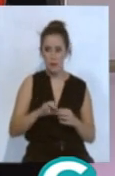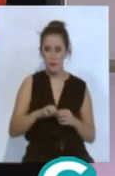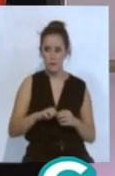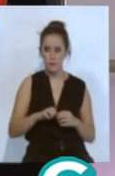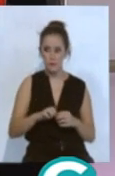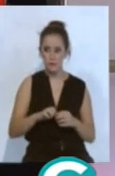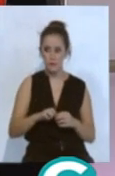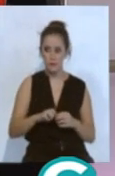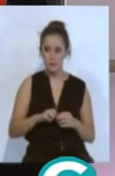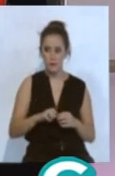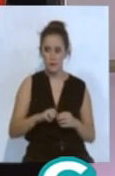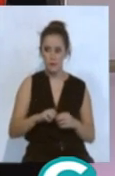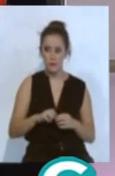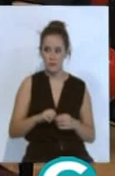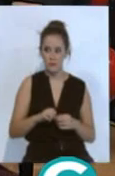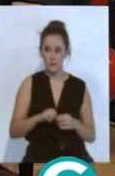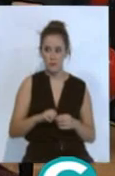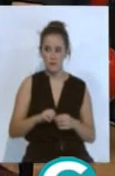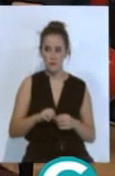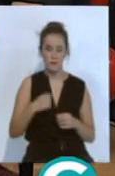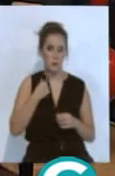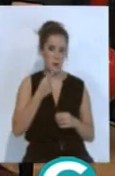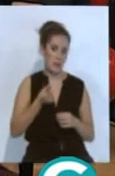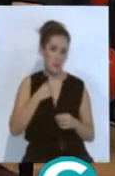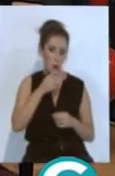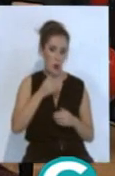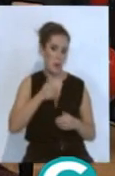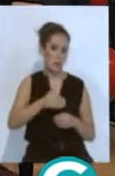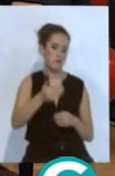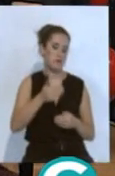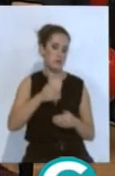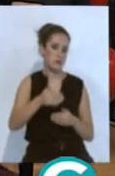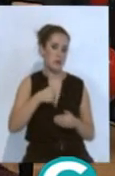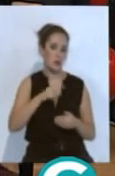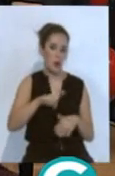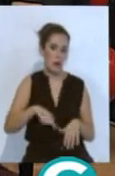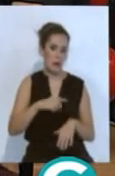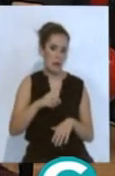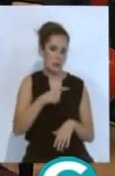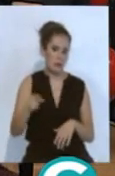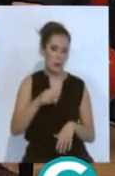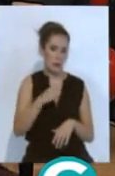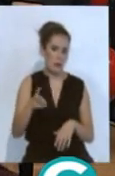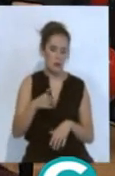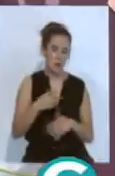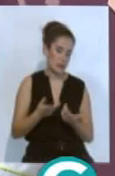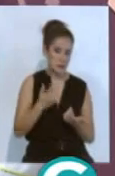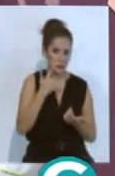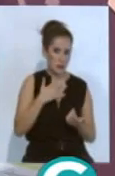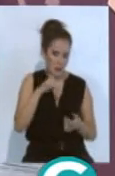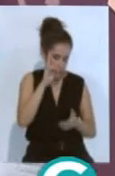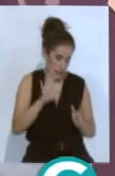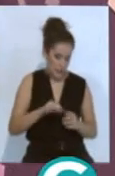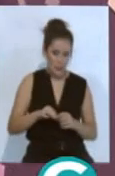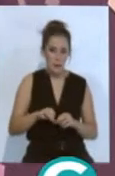queda grabado, cuidado. Claro, eso decía yo, Carlito. No voy a decir, porque dentro de unas horas o de una semana puedo decir que... ¿Entiendes?